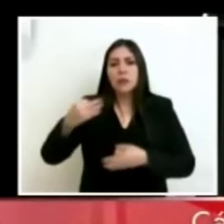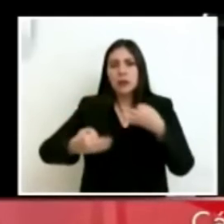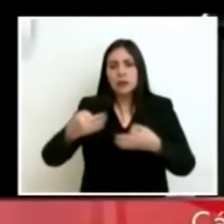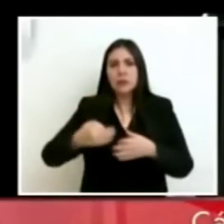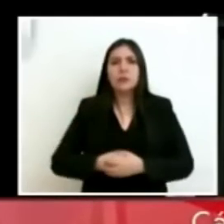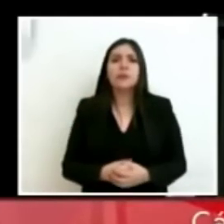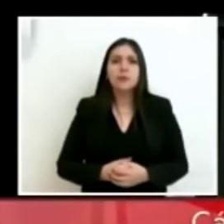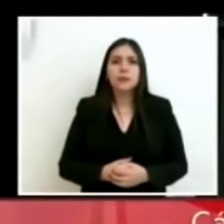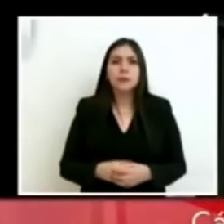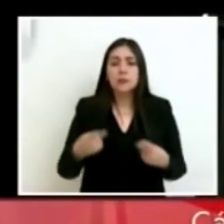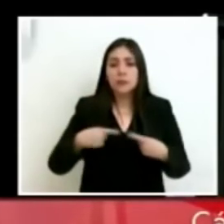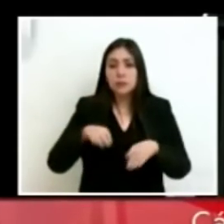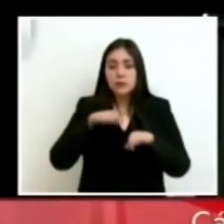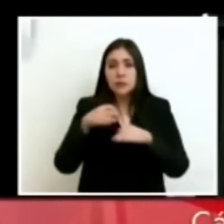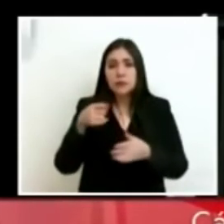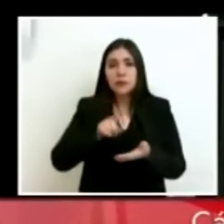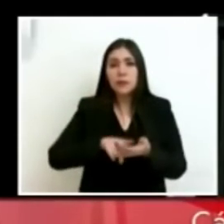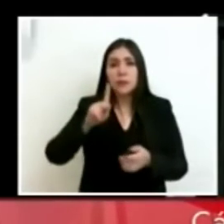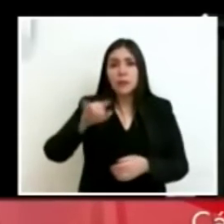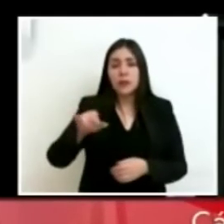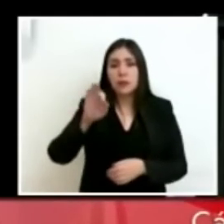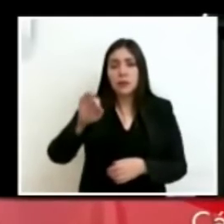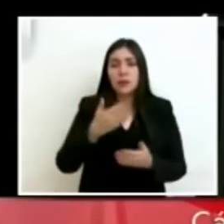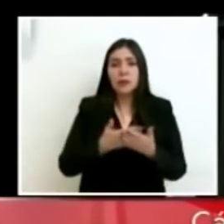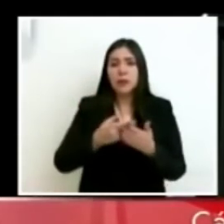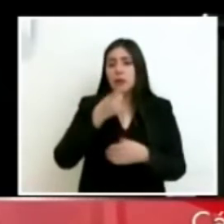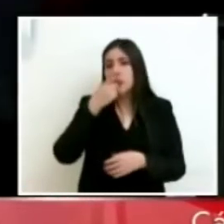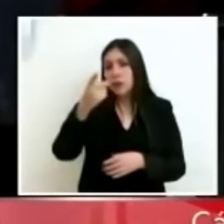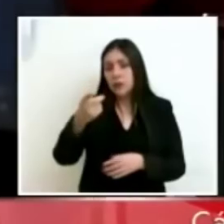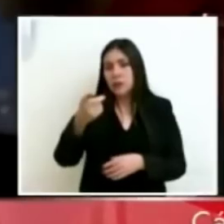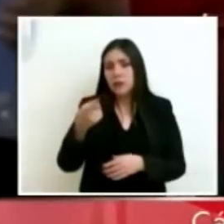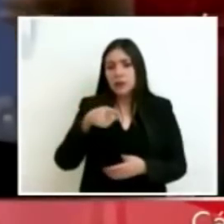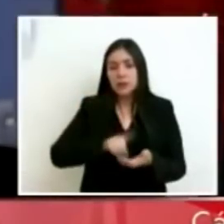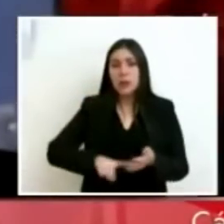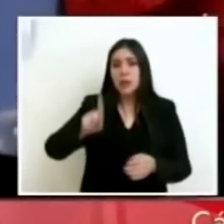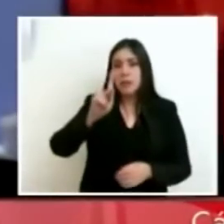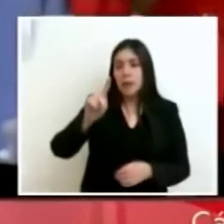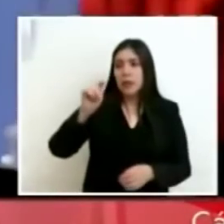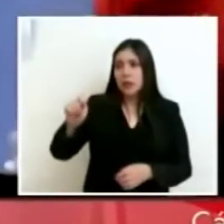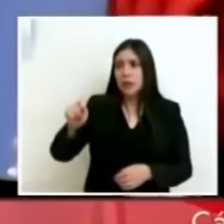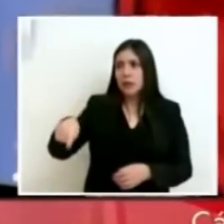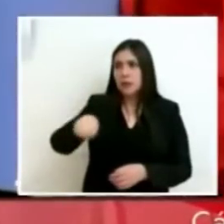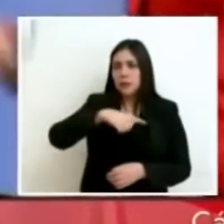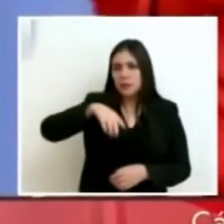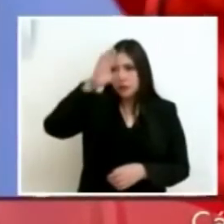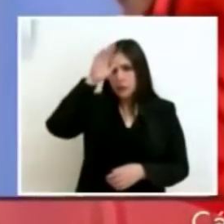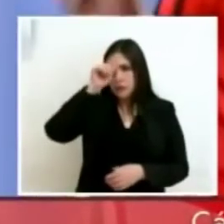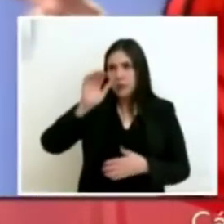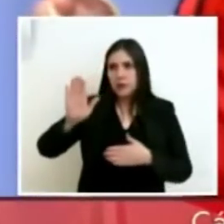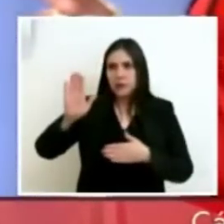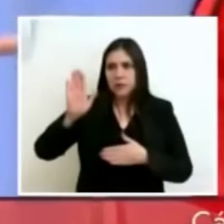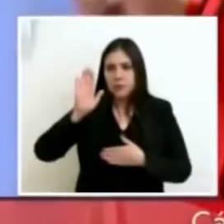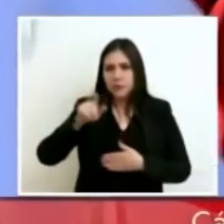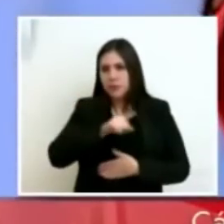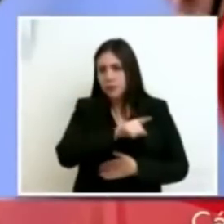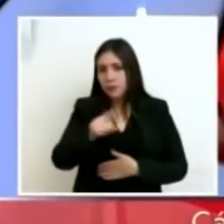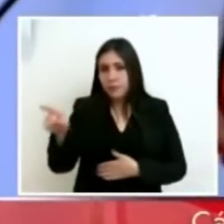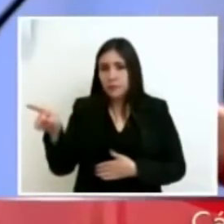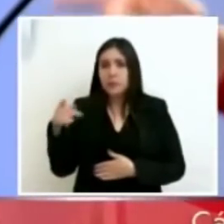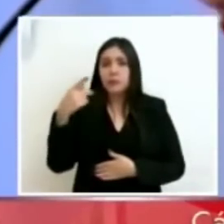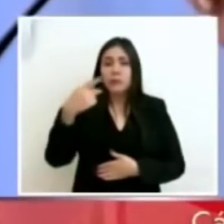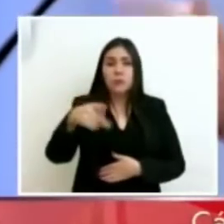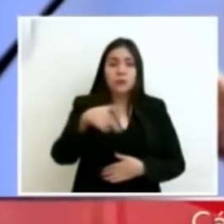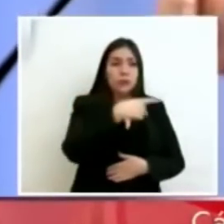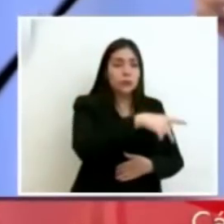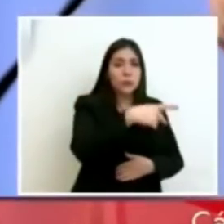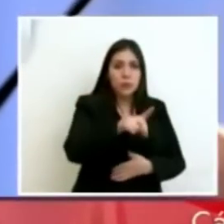A los trabajadores del Poder Judicial les decimos que en el Partido del Trabajo estamos comprometidos con ustedes y que sus